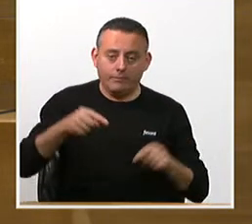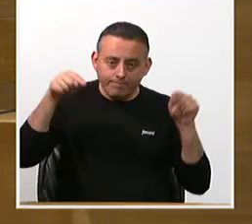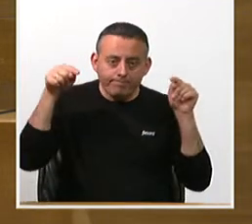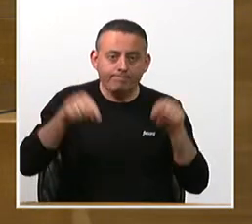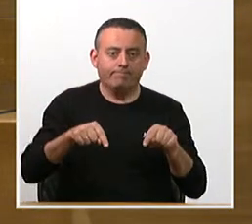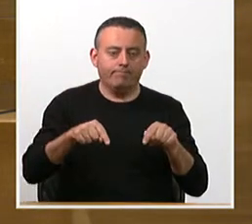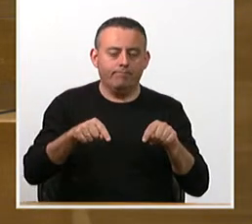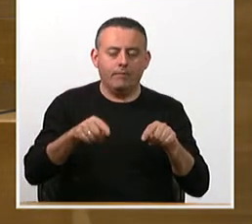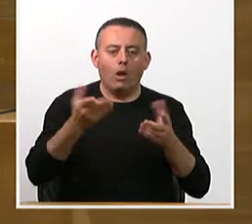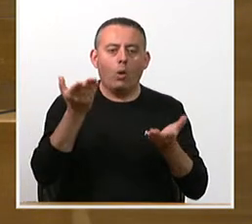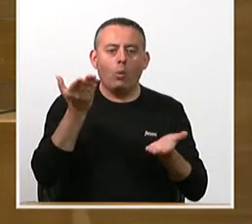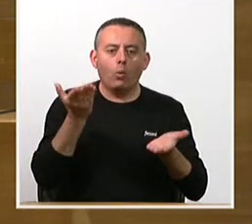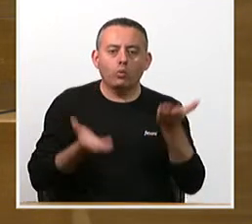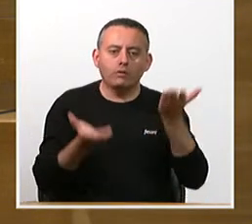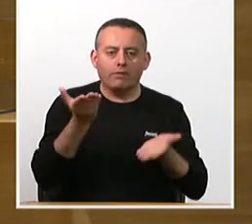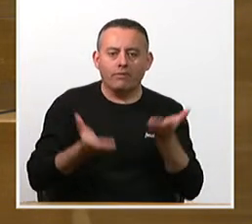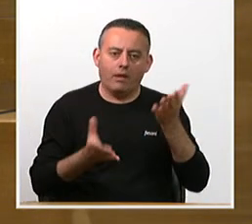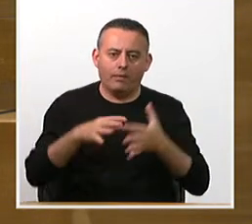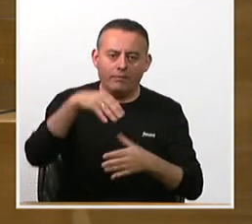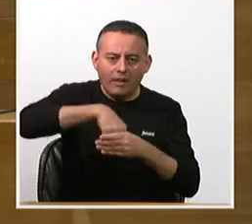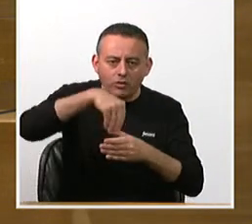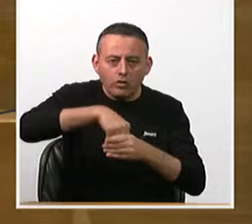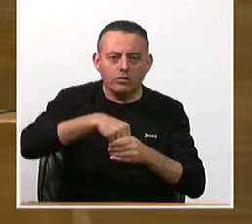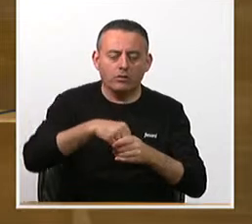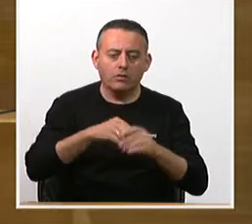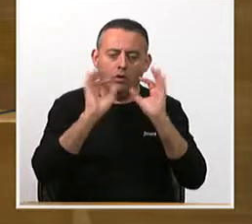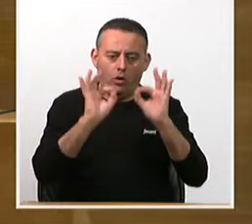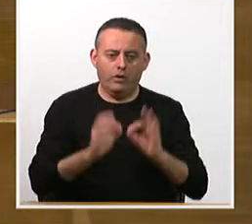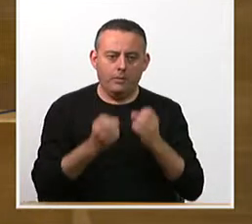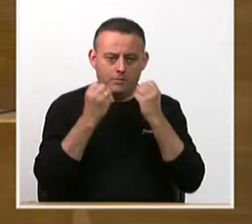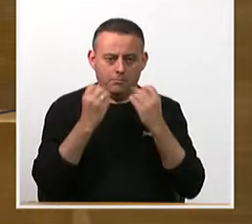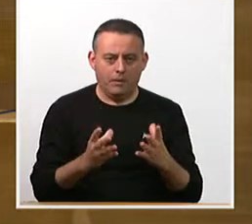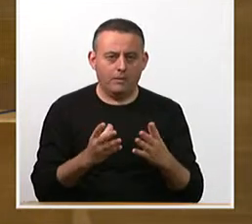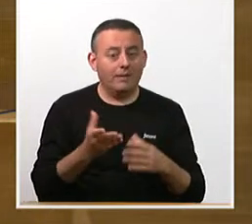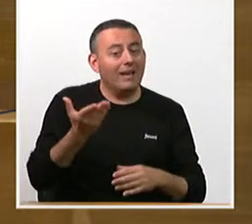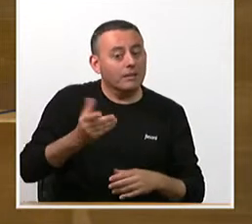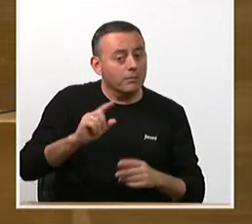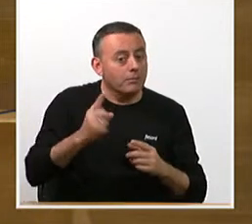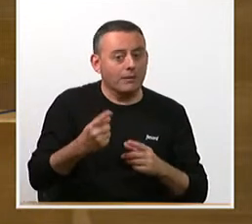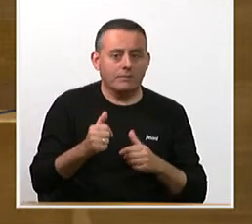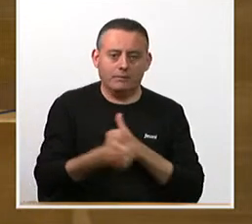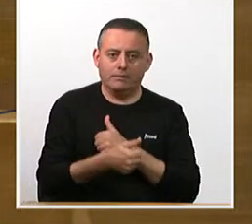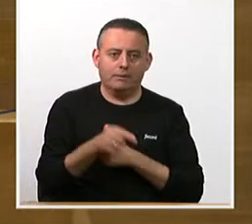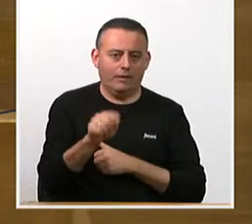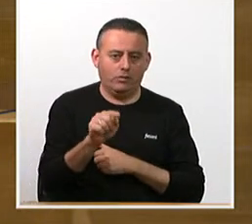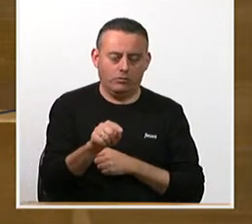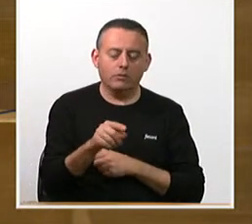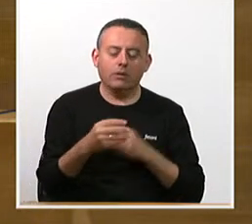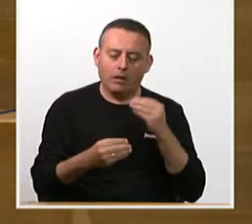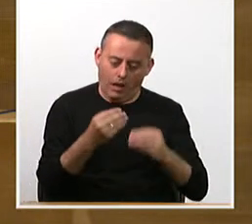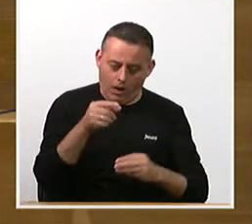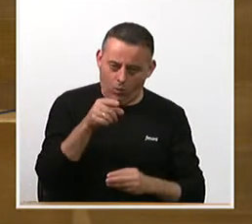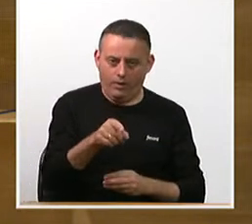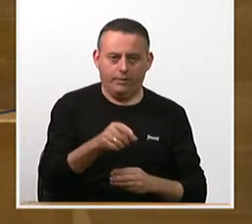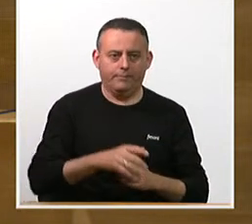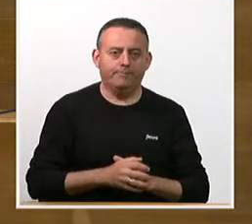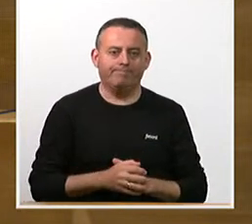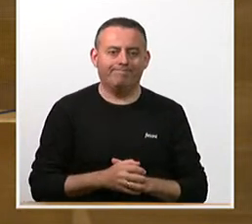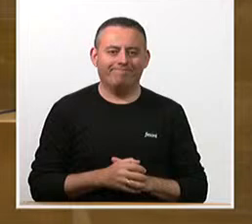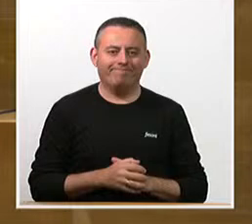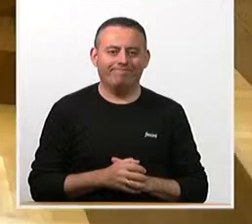estructuras judiciales en beneficios de los españoles Ese es su principal comeo que lo haga muchas gracias